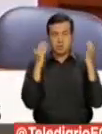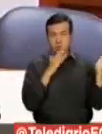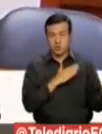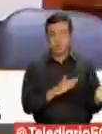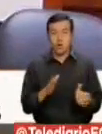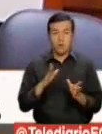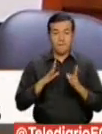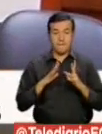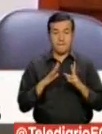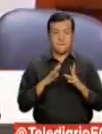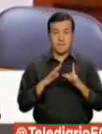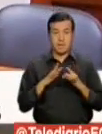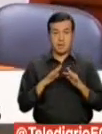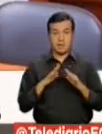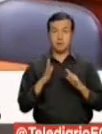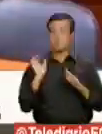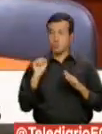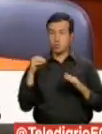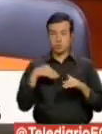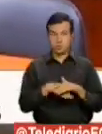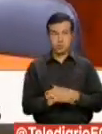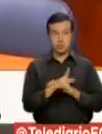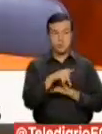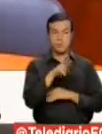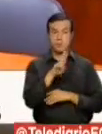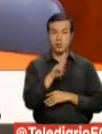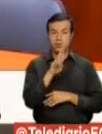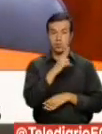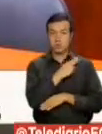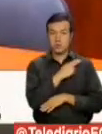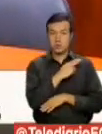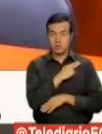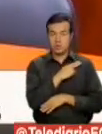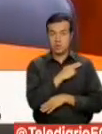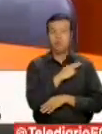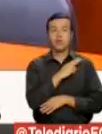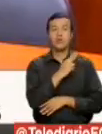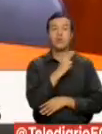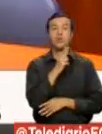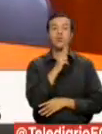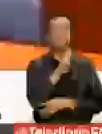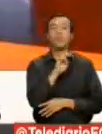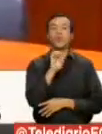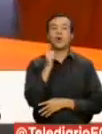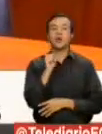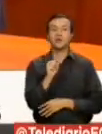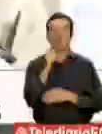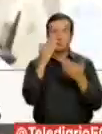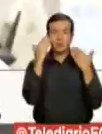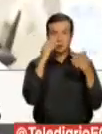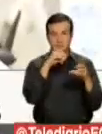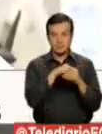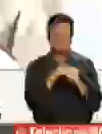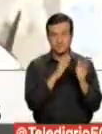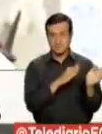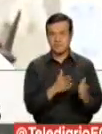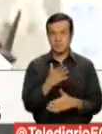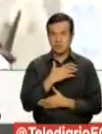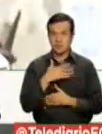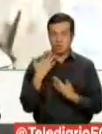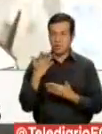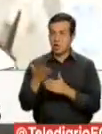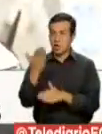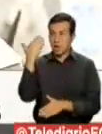sus vacaciones, fue admitida en el preuniversitario de medicina en la Universidad Espíritu Santo de Guayaquil. Yo, cuando